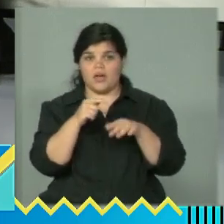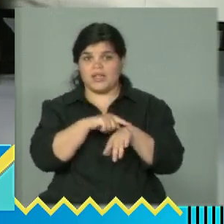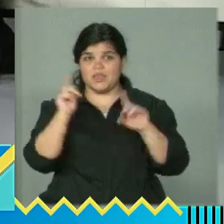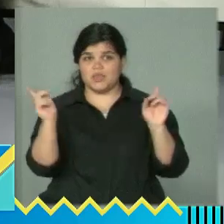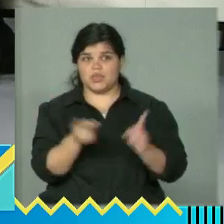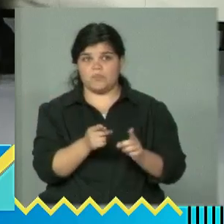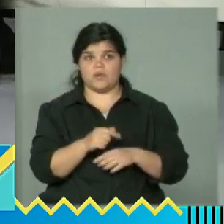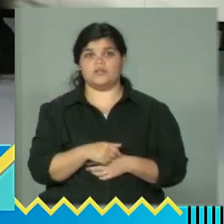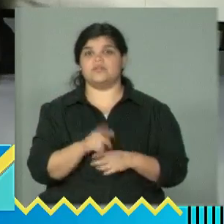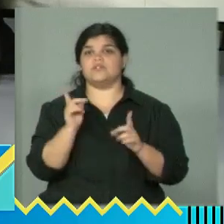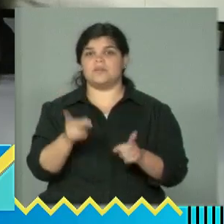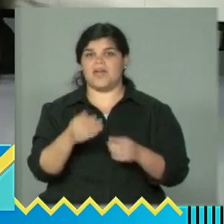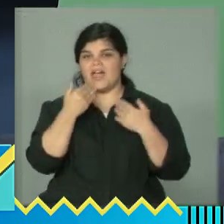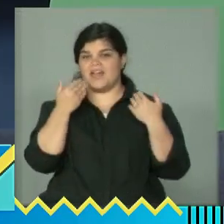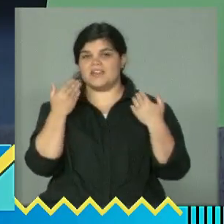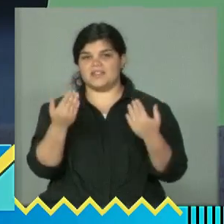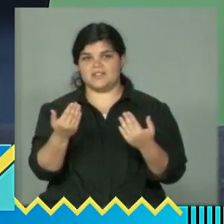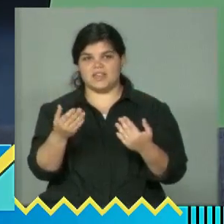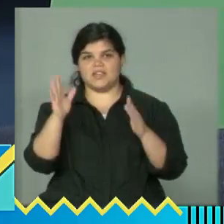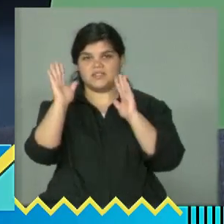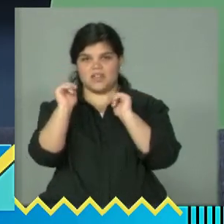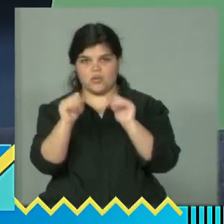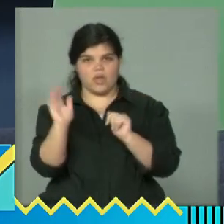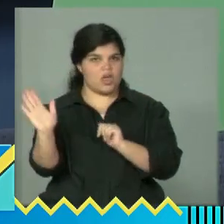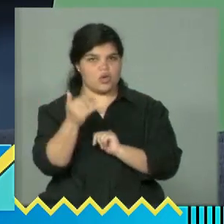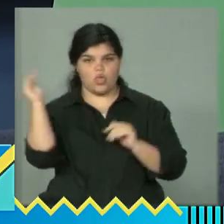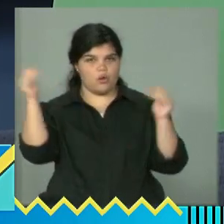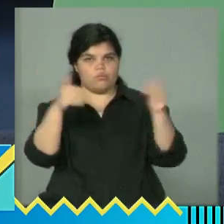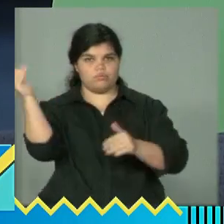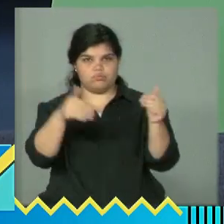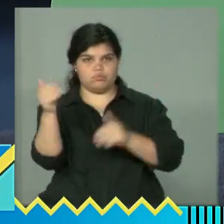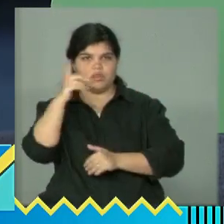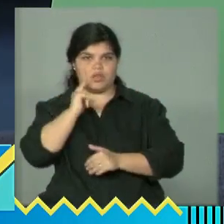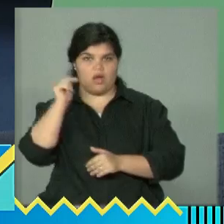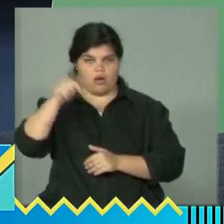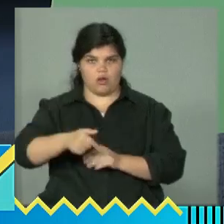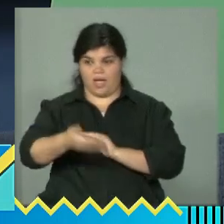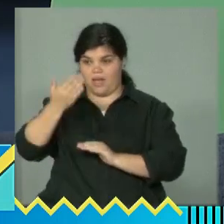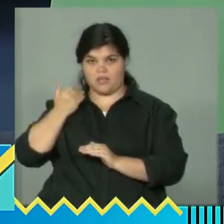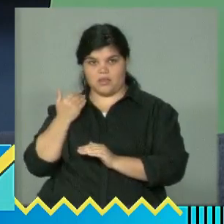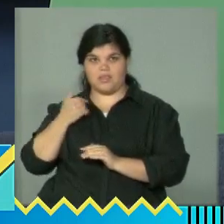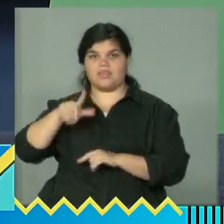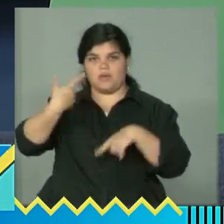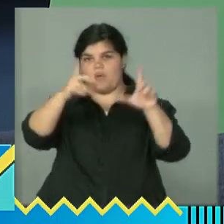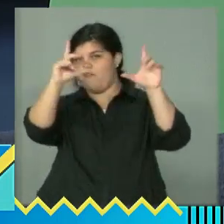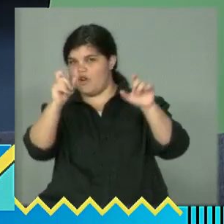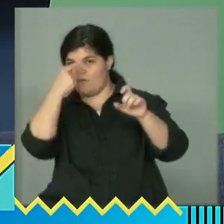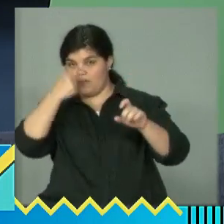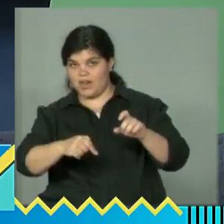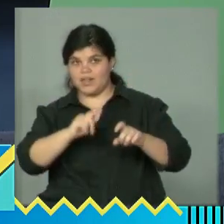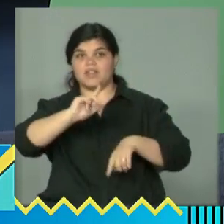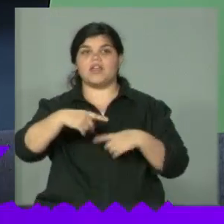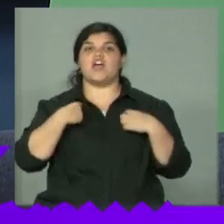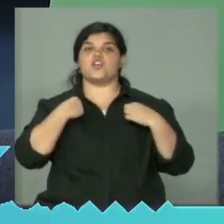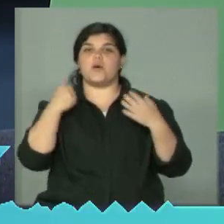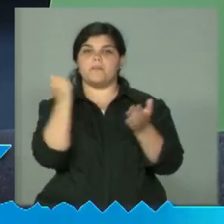decir, ¿no? No queda más tiempo. Yo quiero también saludar no solo a todos los que han venido en el día de hoy, que están detrás de cámara. En un ratito nos vamos a hacer la foto final. La ropa de